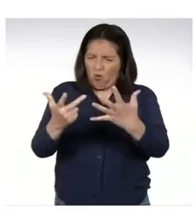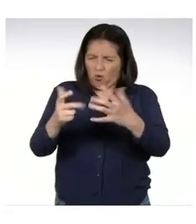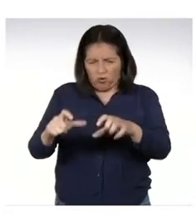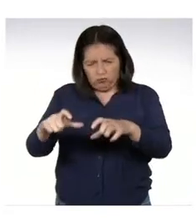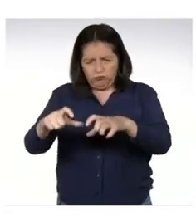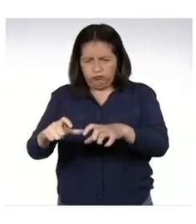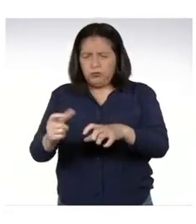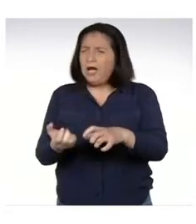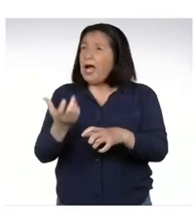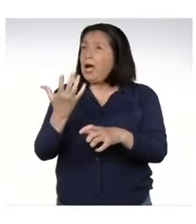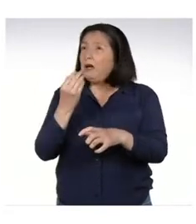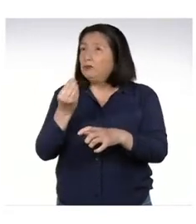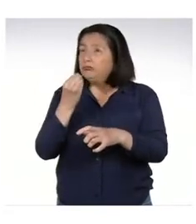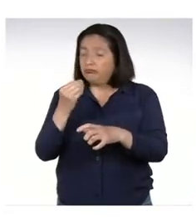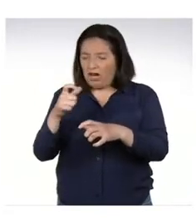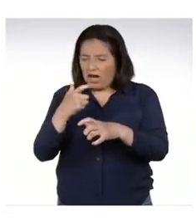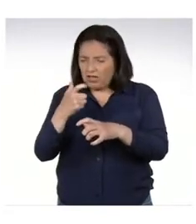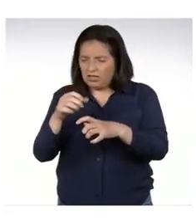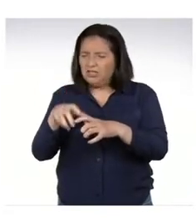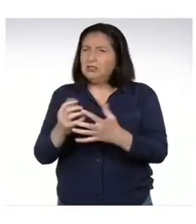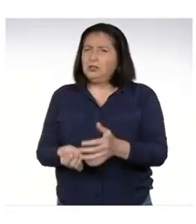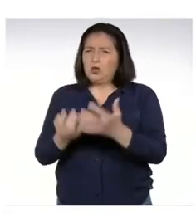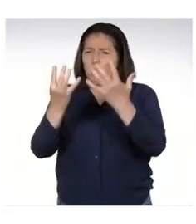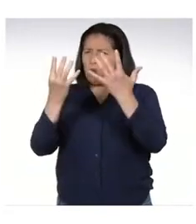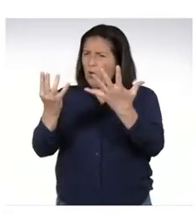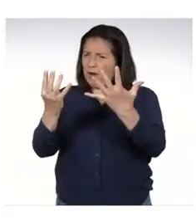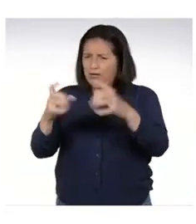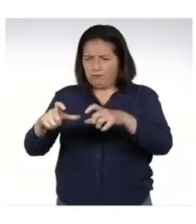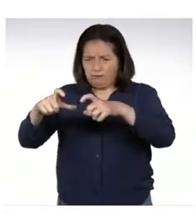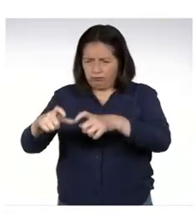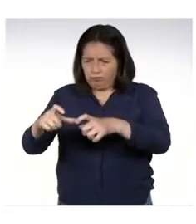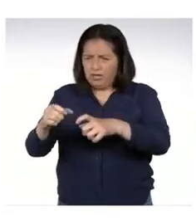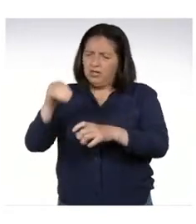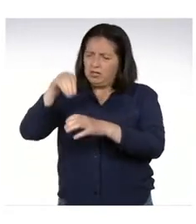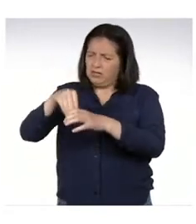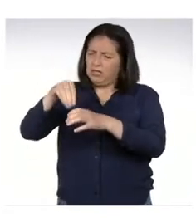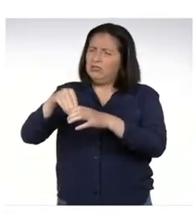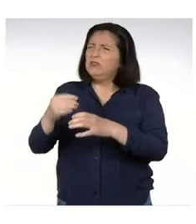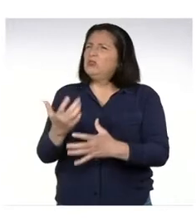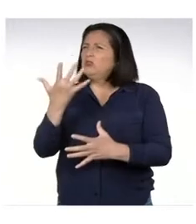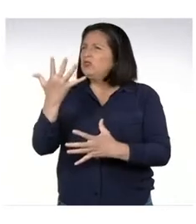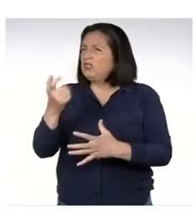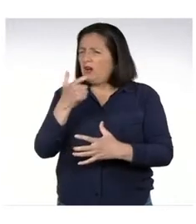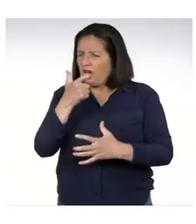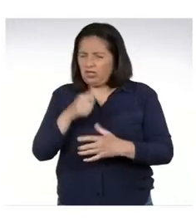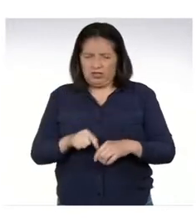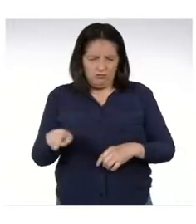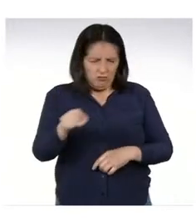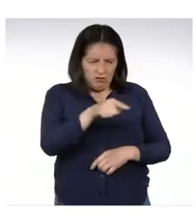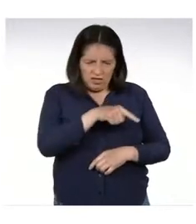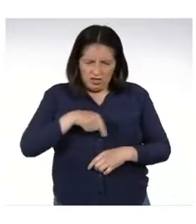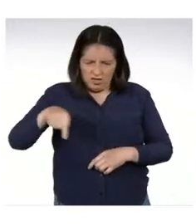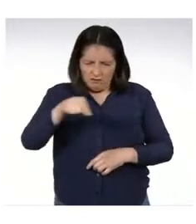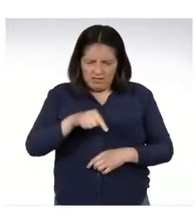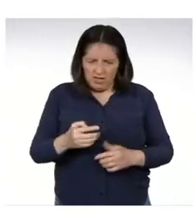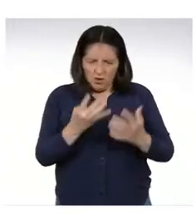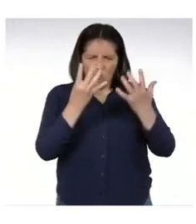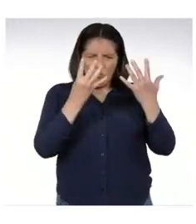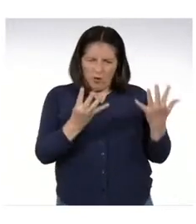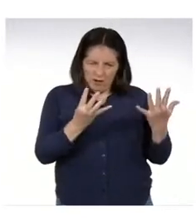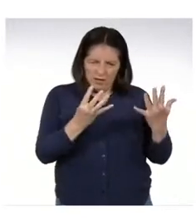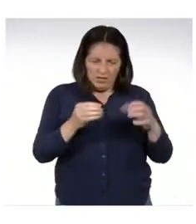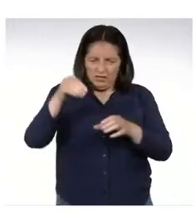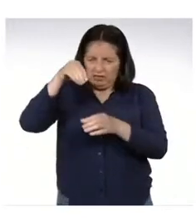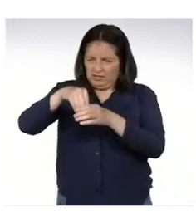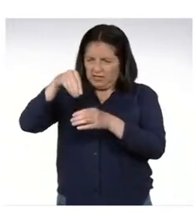galletas. Y 9 paquetes de 5 galletas. En la mesa de Juliana hay 9 paquetes de